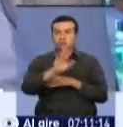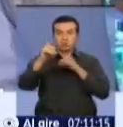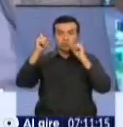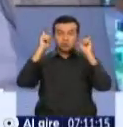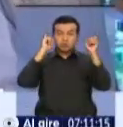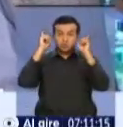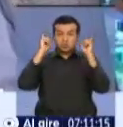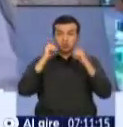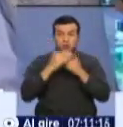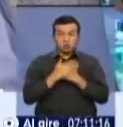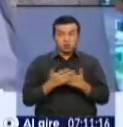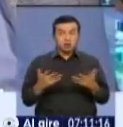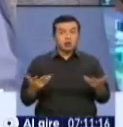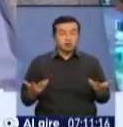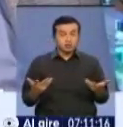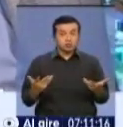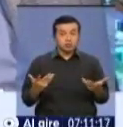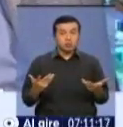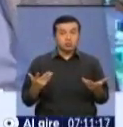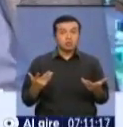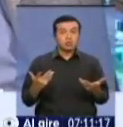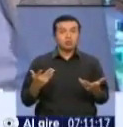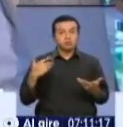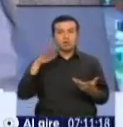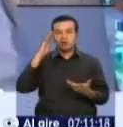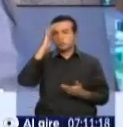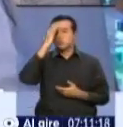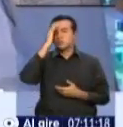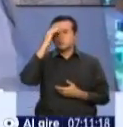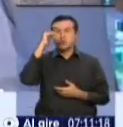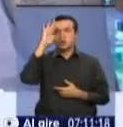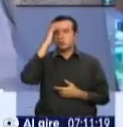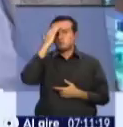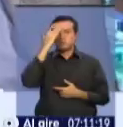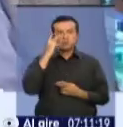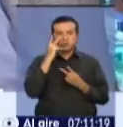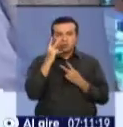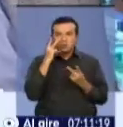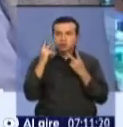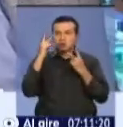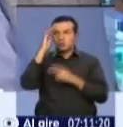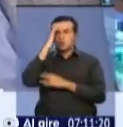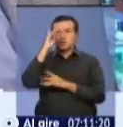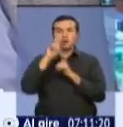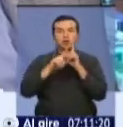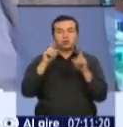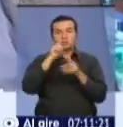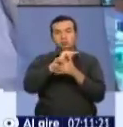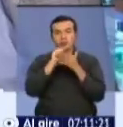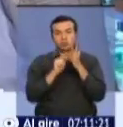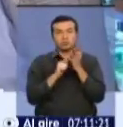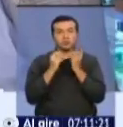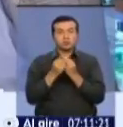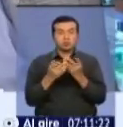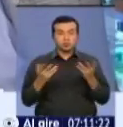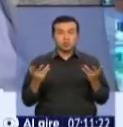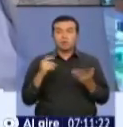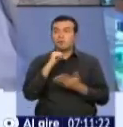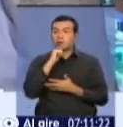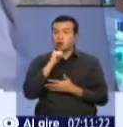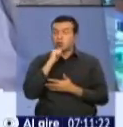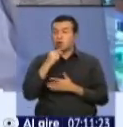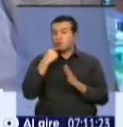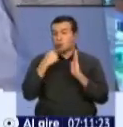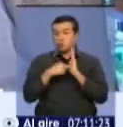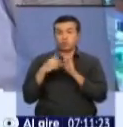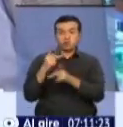control. Eso la ciudadanía ve con preocupación. Como ve con preocupación otros elementos que quedaron, por ejemplo,